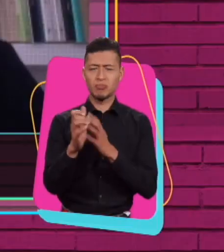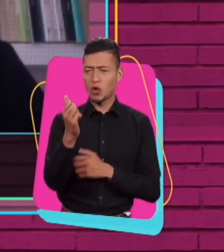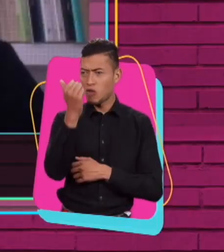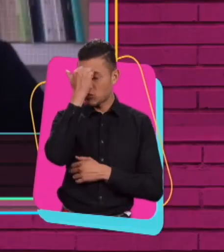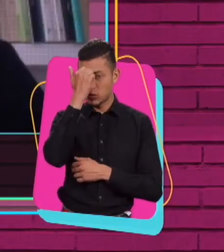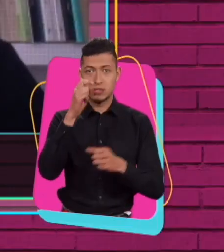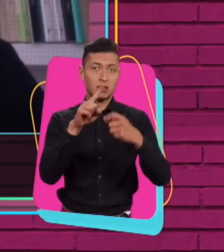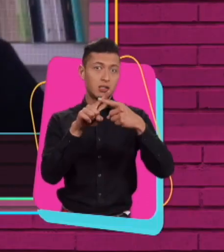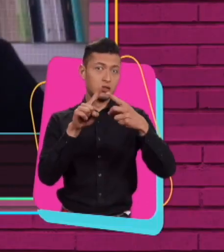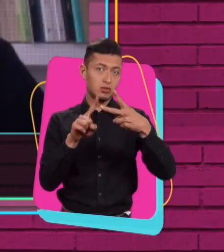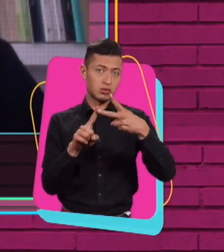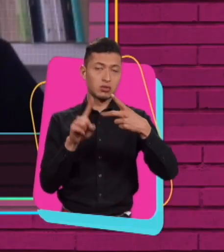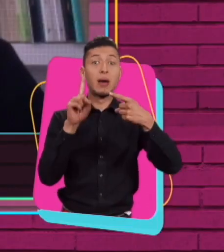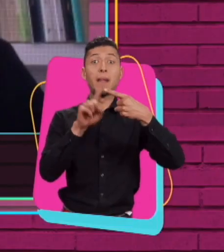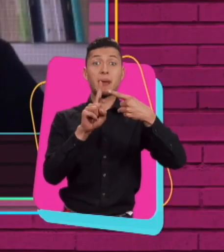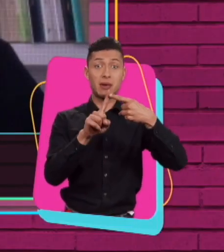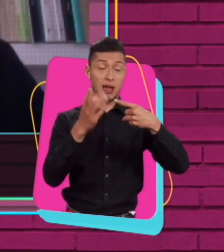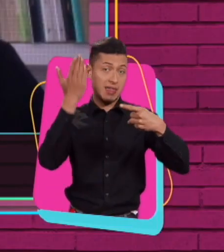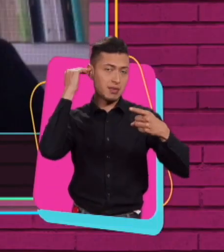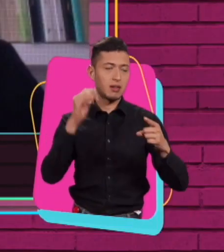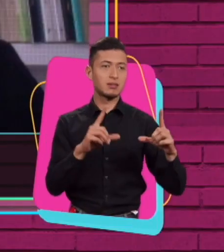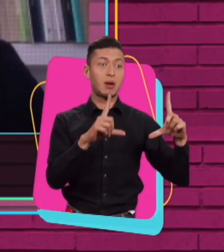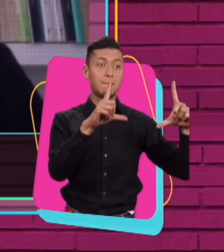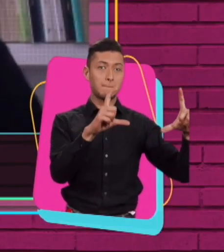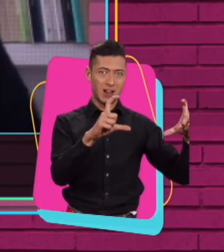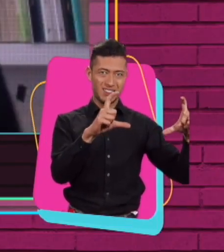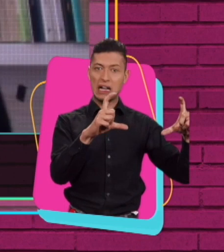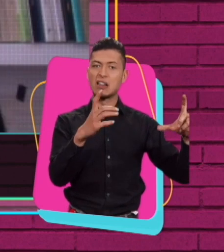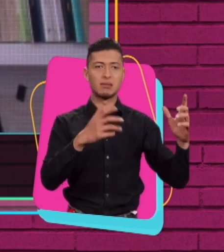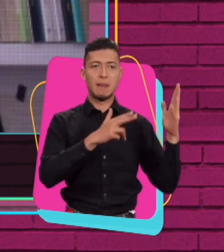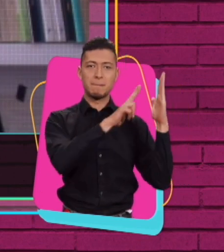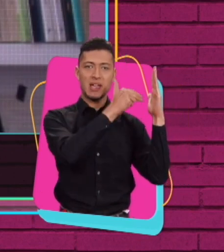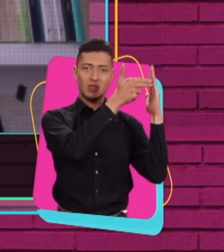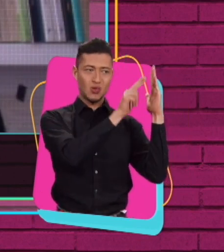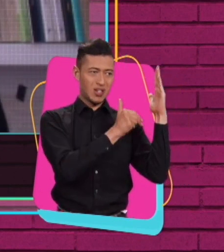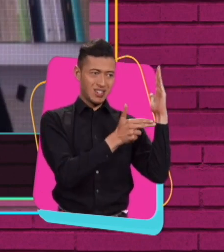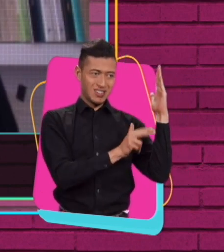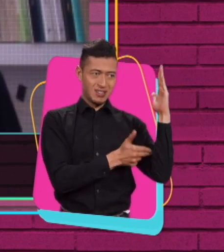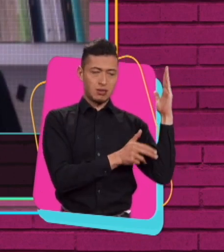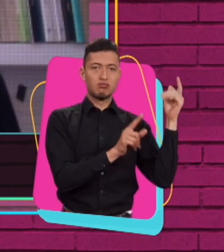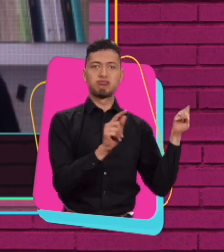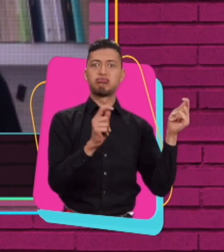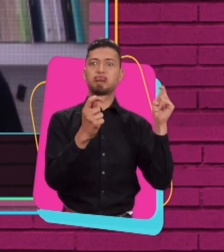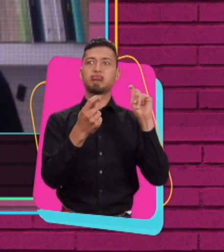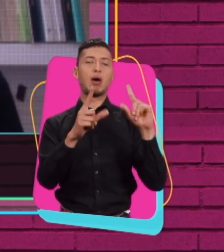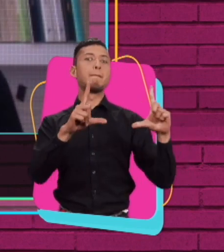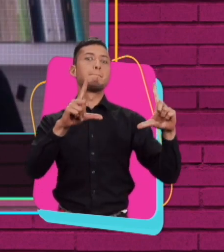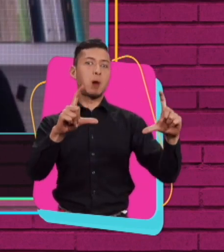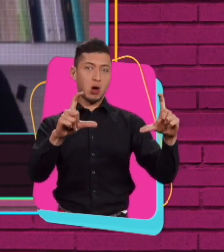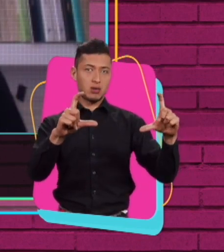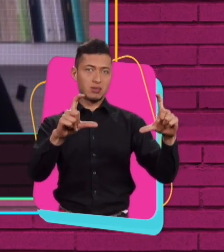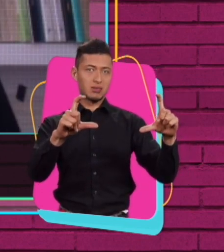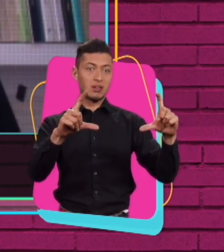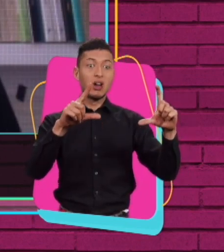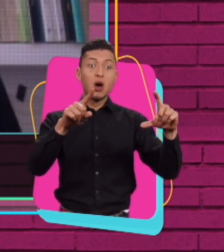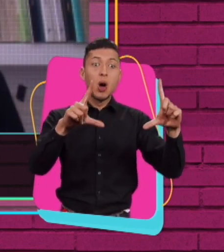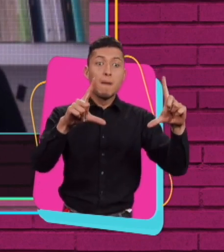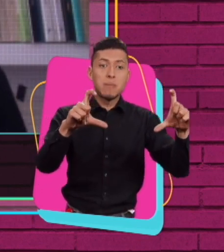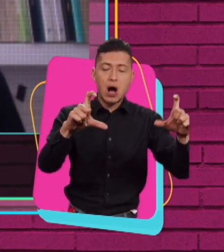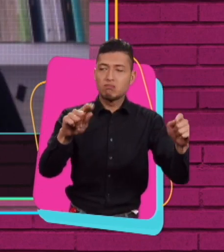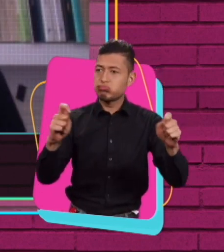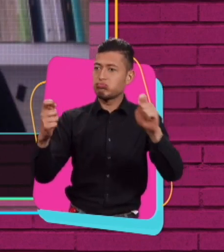Pues hay dos fundamentales. Lo primero es pasar de la foto, de la pintura a la foto